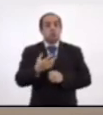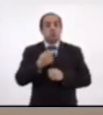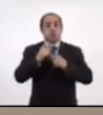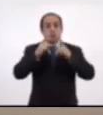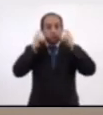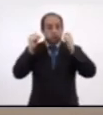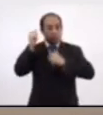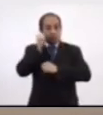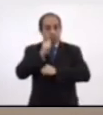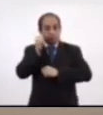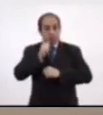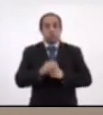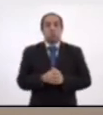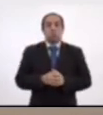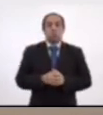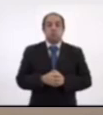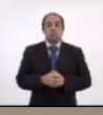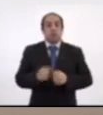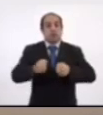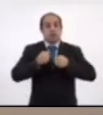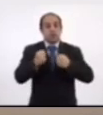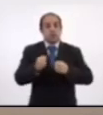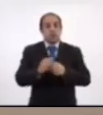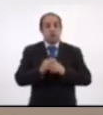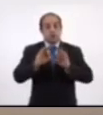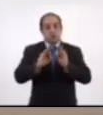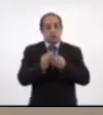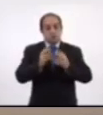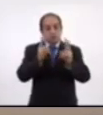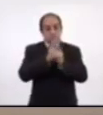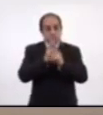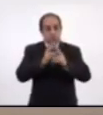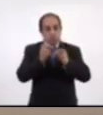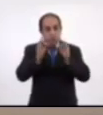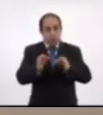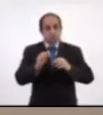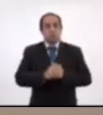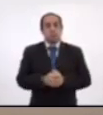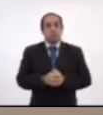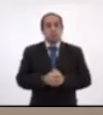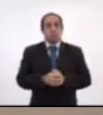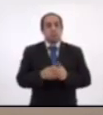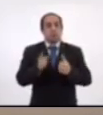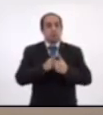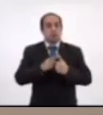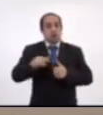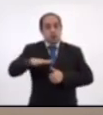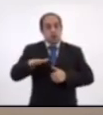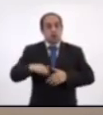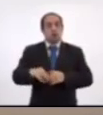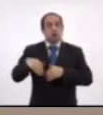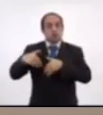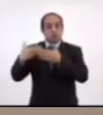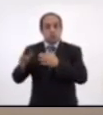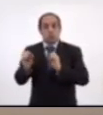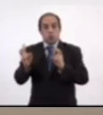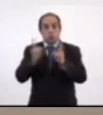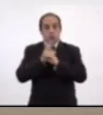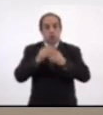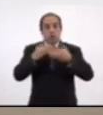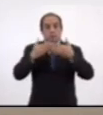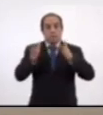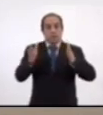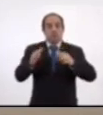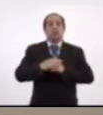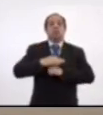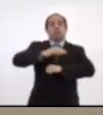cubrebocas todo el tiempo. Asegurar las medidas de ventilación adecuadas, privilegiar en caso de que sea posible los espacios abiertos o ventilados, abrir puertas y ventanas